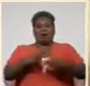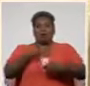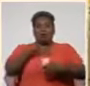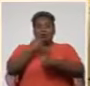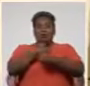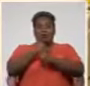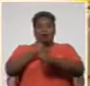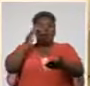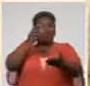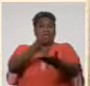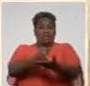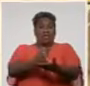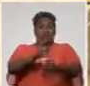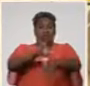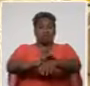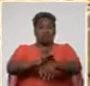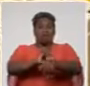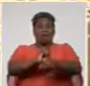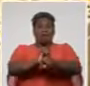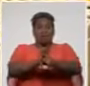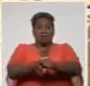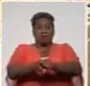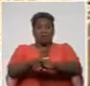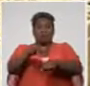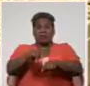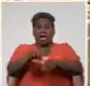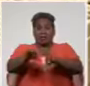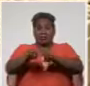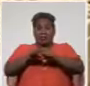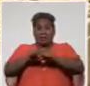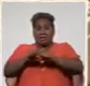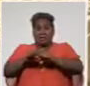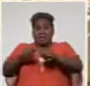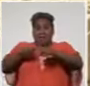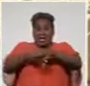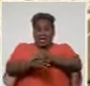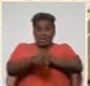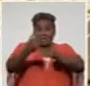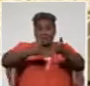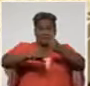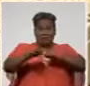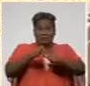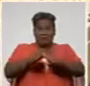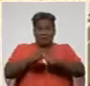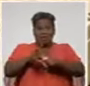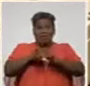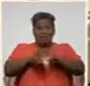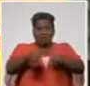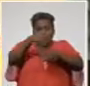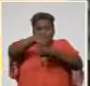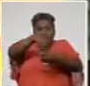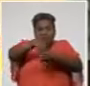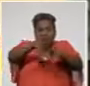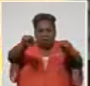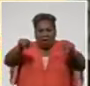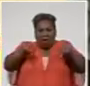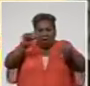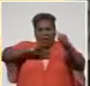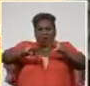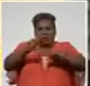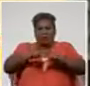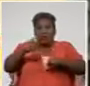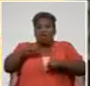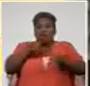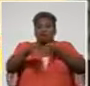con el virus, ya la vez que pasa por recepción de muestras y entra aquí, el virus está aquí adentro. Mi función es extraer